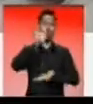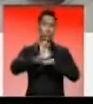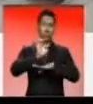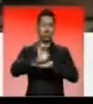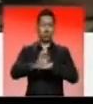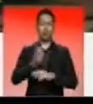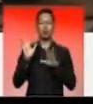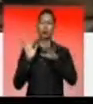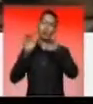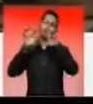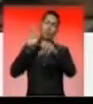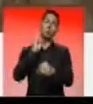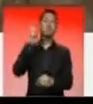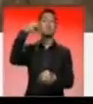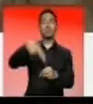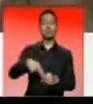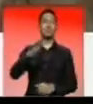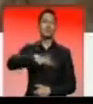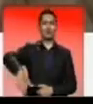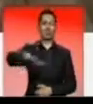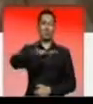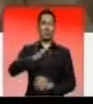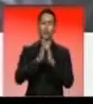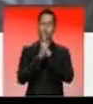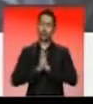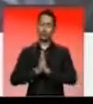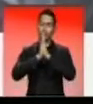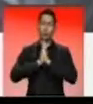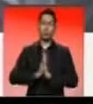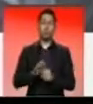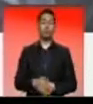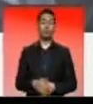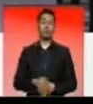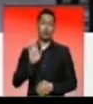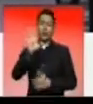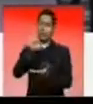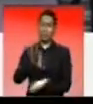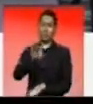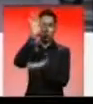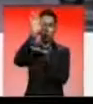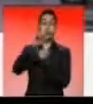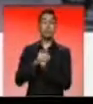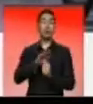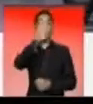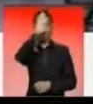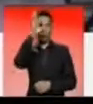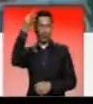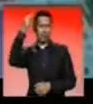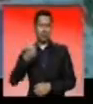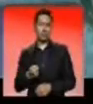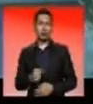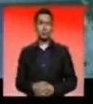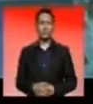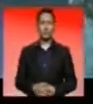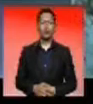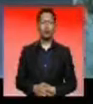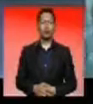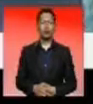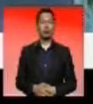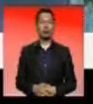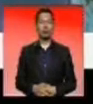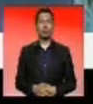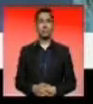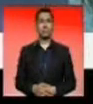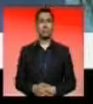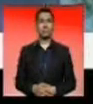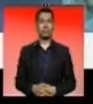la Eucaristía que presidió el nuncio apostólico Guido Otonelo, en representación del Papa Francisco. El ejemplo de Jesús, el